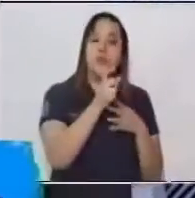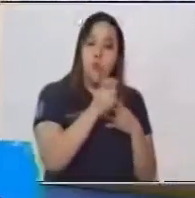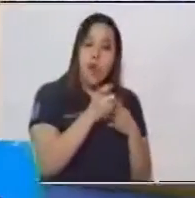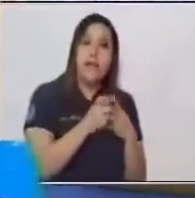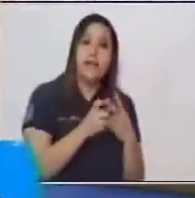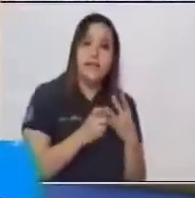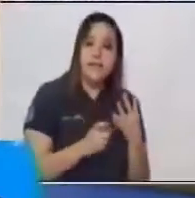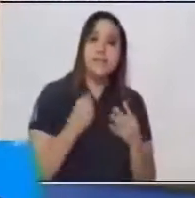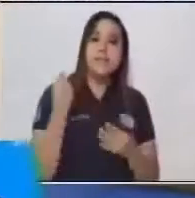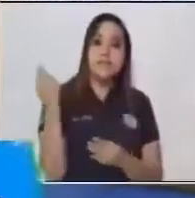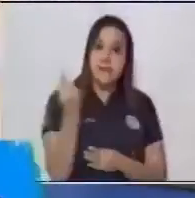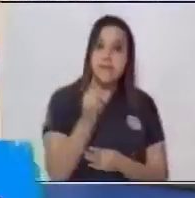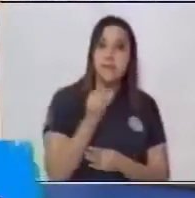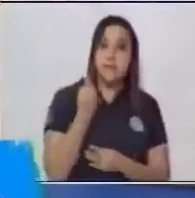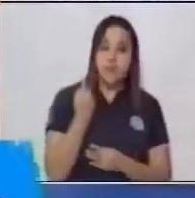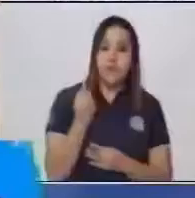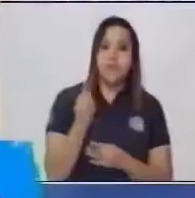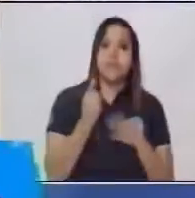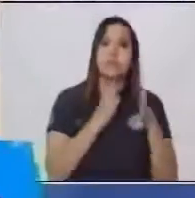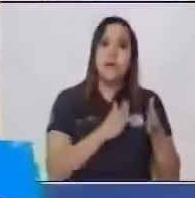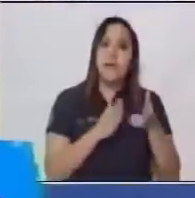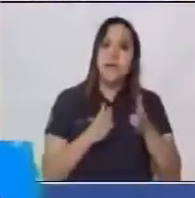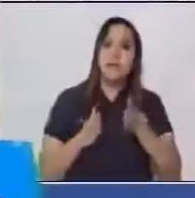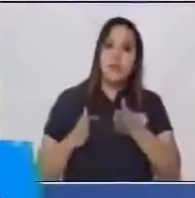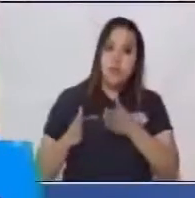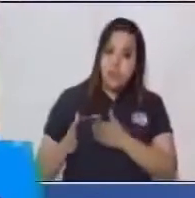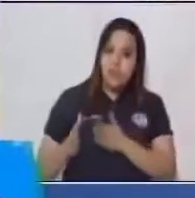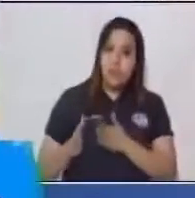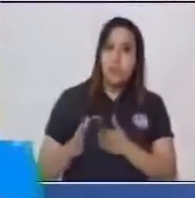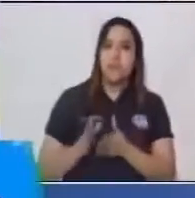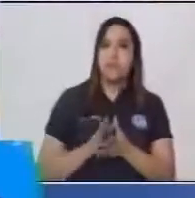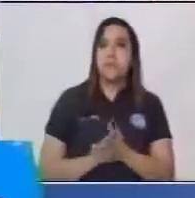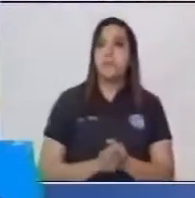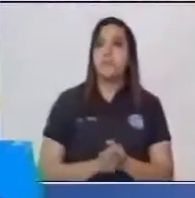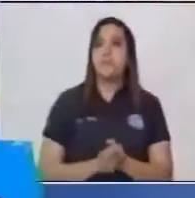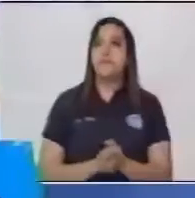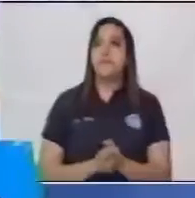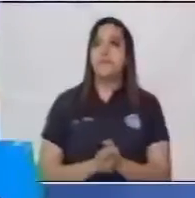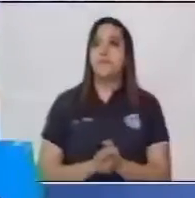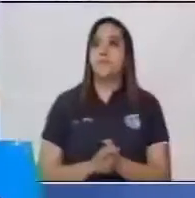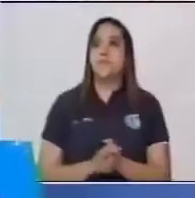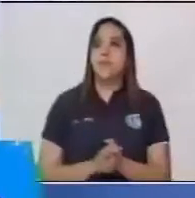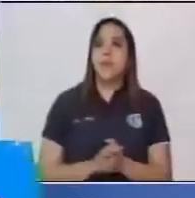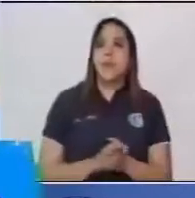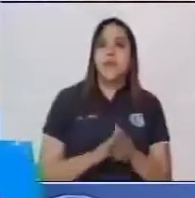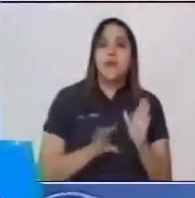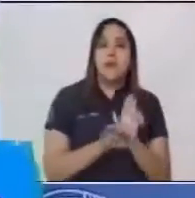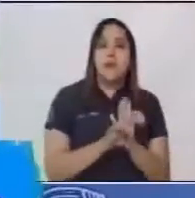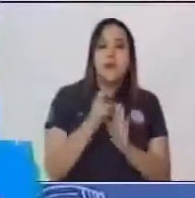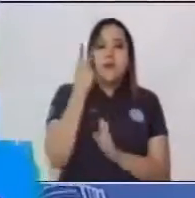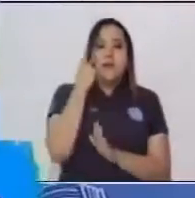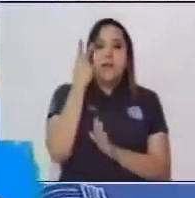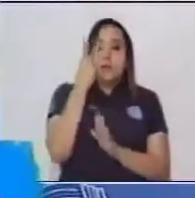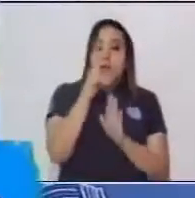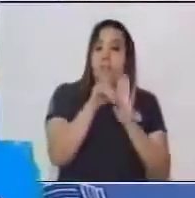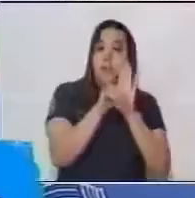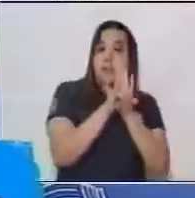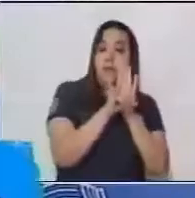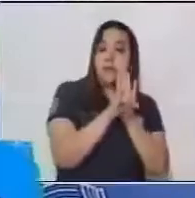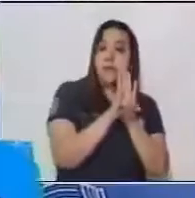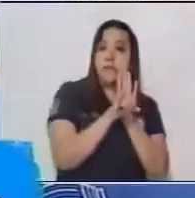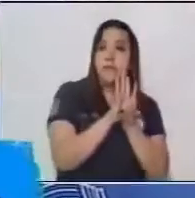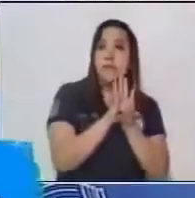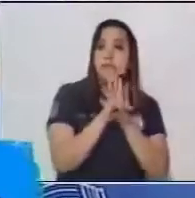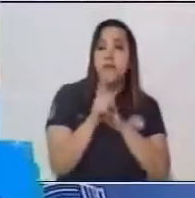importantes para lo que son las sucesiones o progresiones. Vamos a identificar una